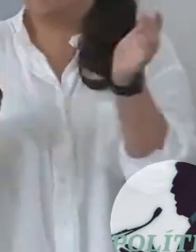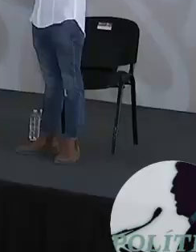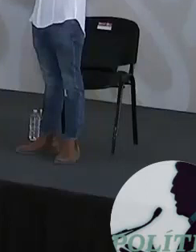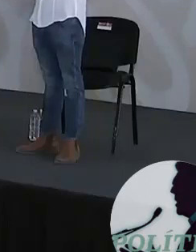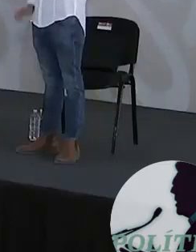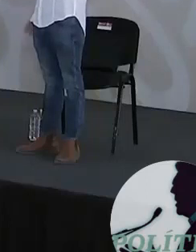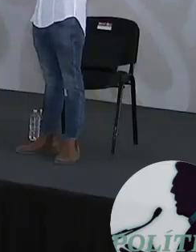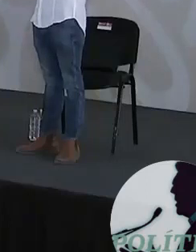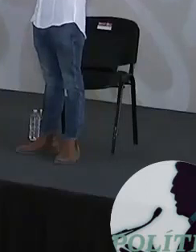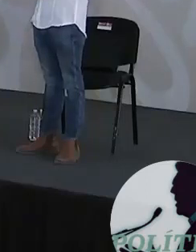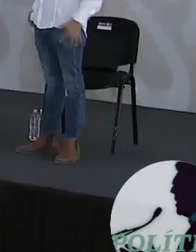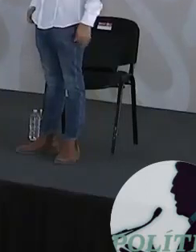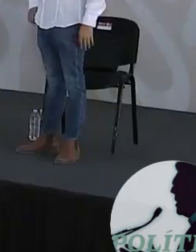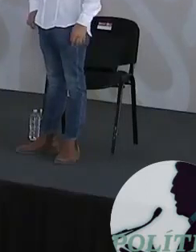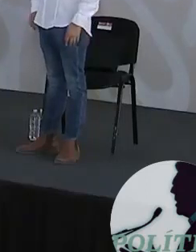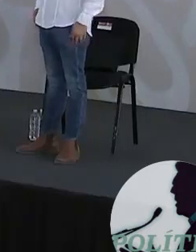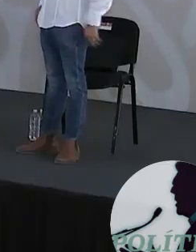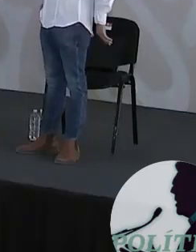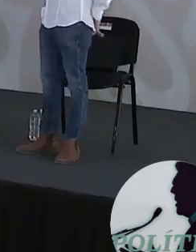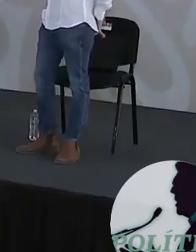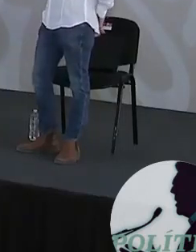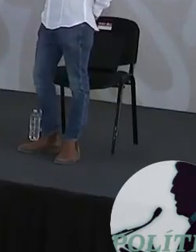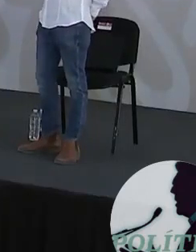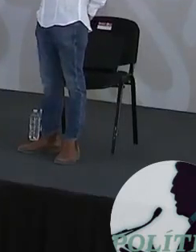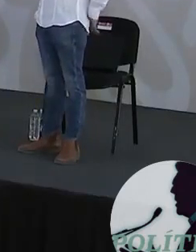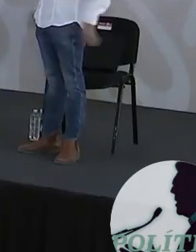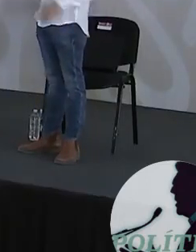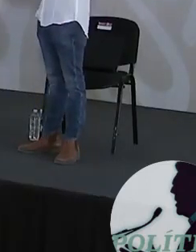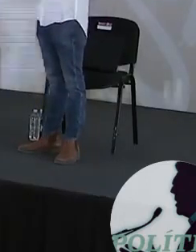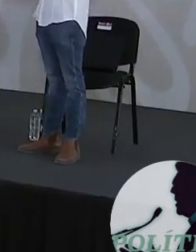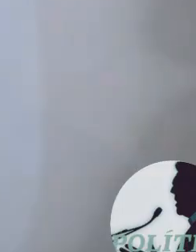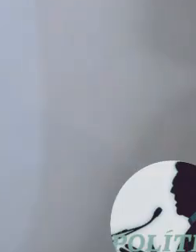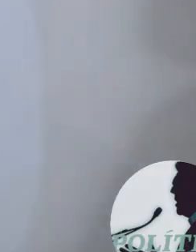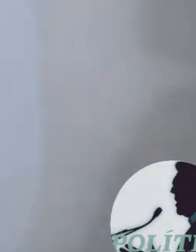La subsecretaria de Bienestar, María del Rocío García Pérez.